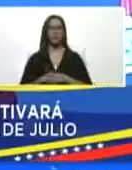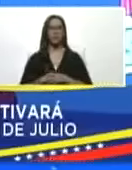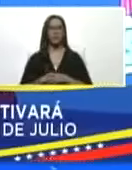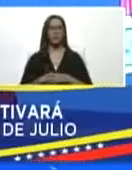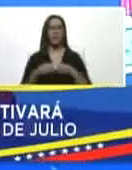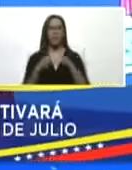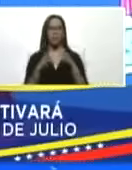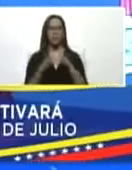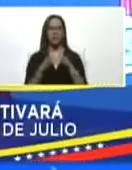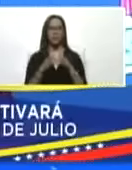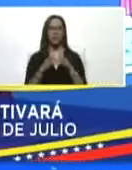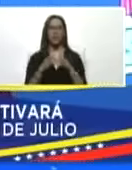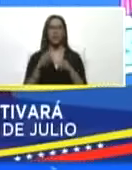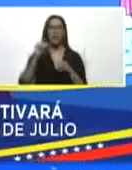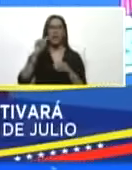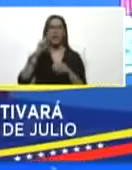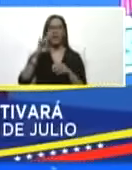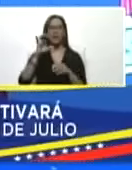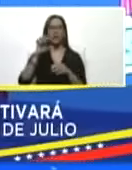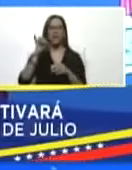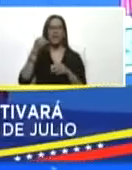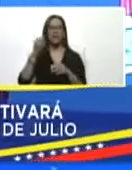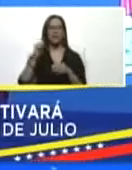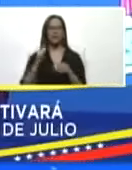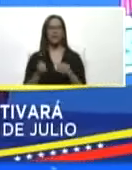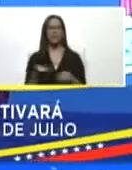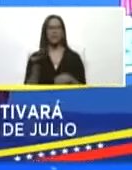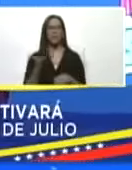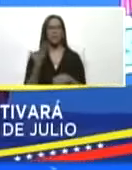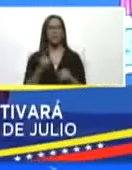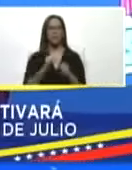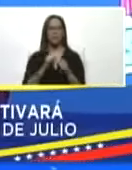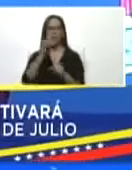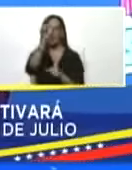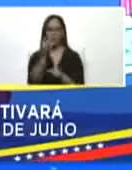Compañero Jorge Arriaza, importante influencer, comunero.